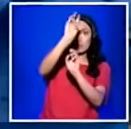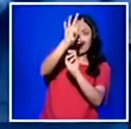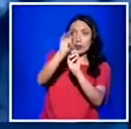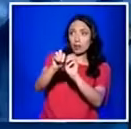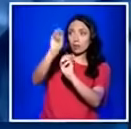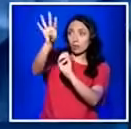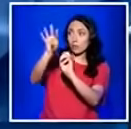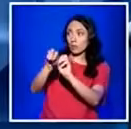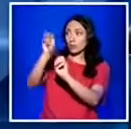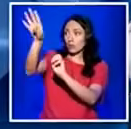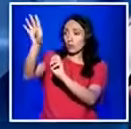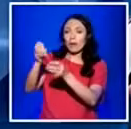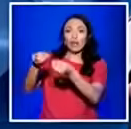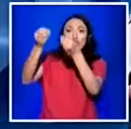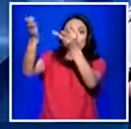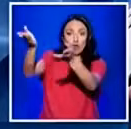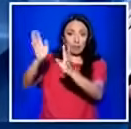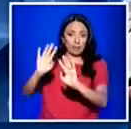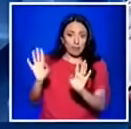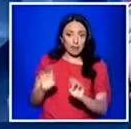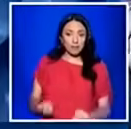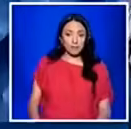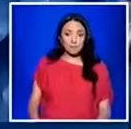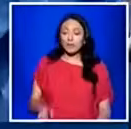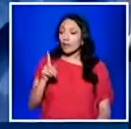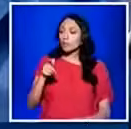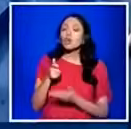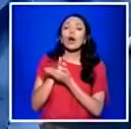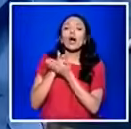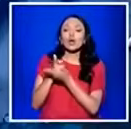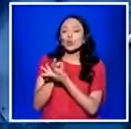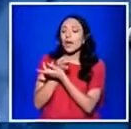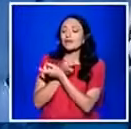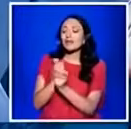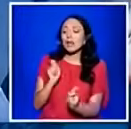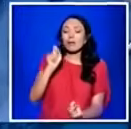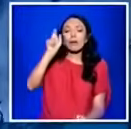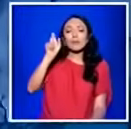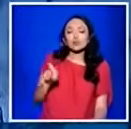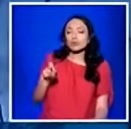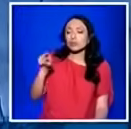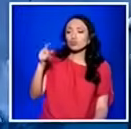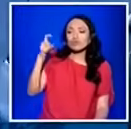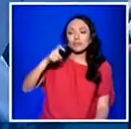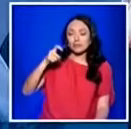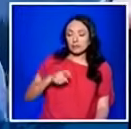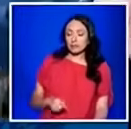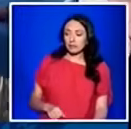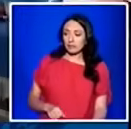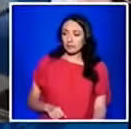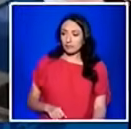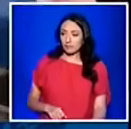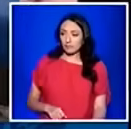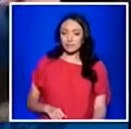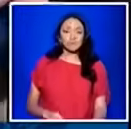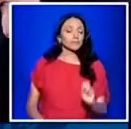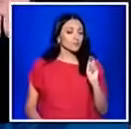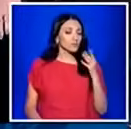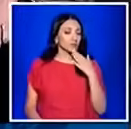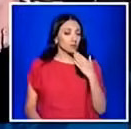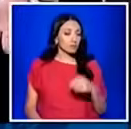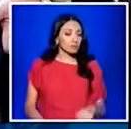personas dar, y es cada uno de ellos ayuda a salvar y en la persona que necesita. Muchísimas gracias. ¿Le